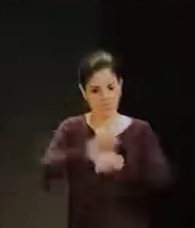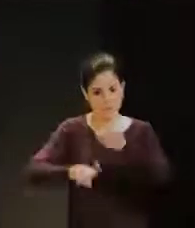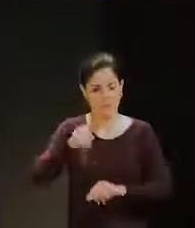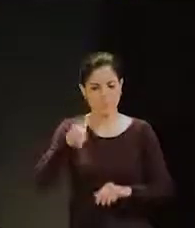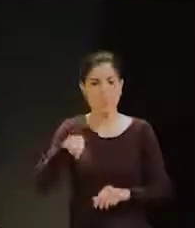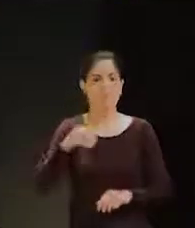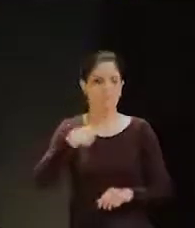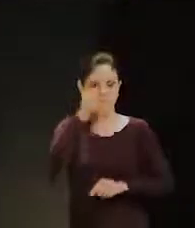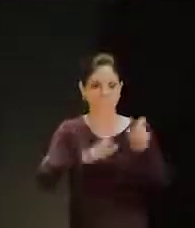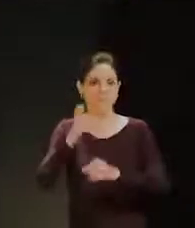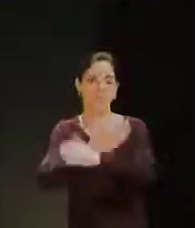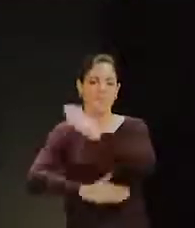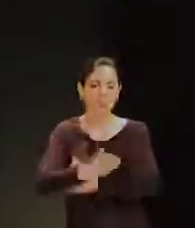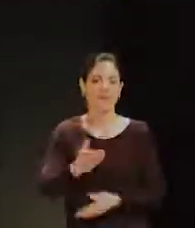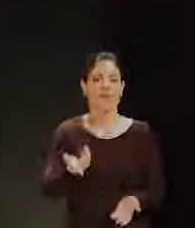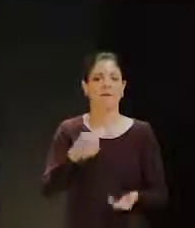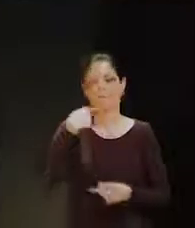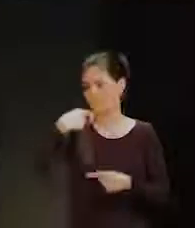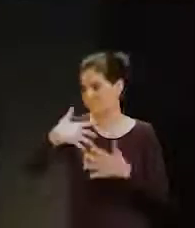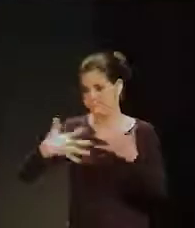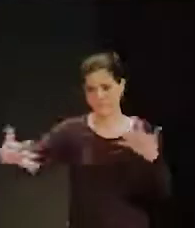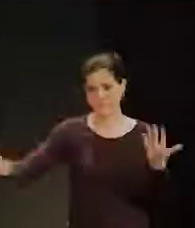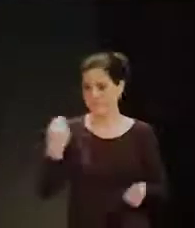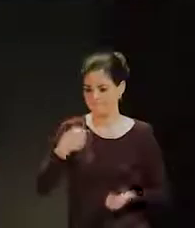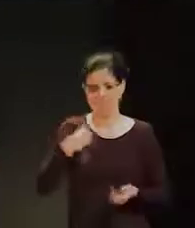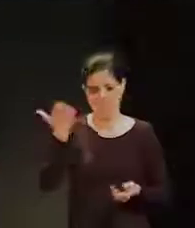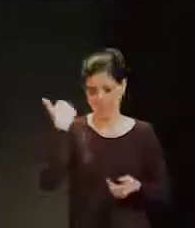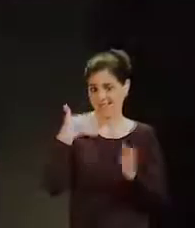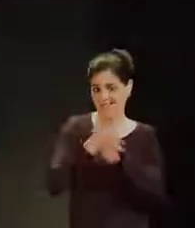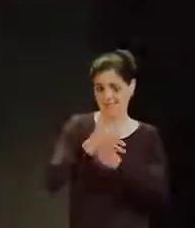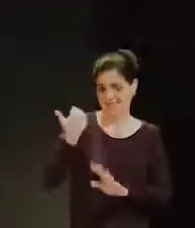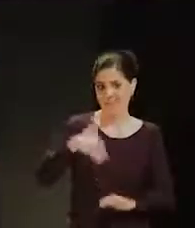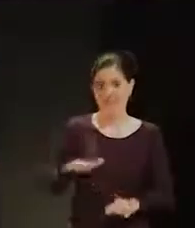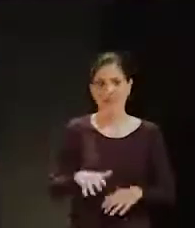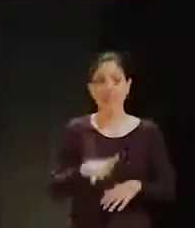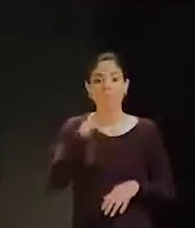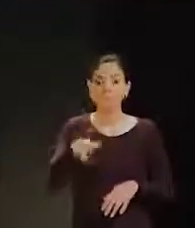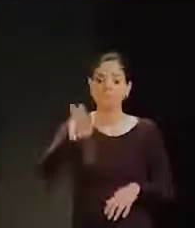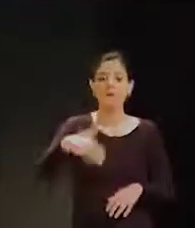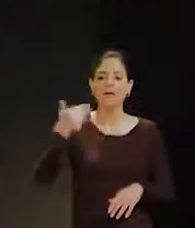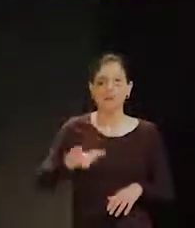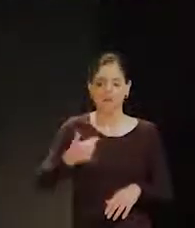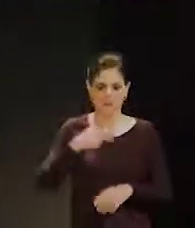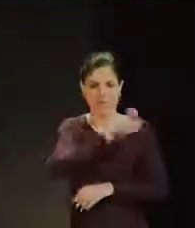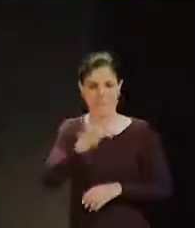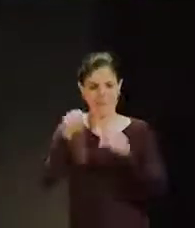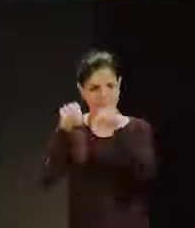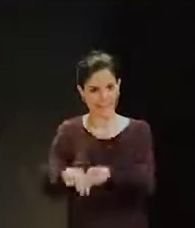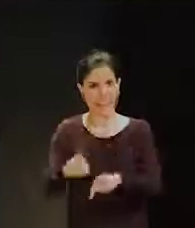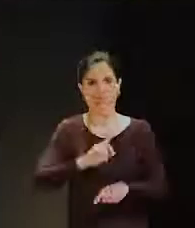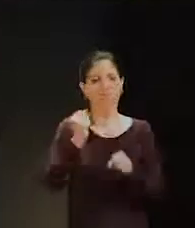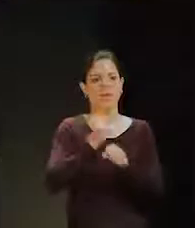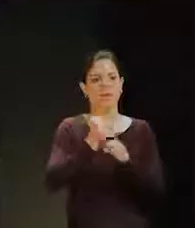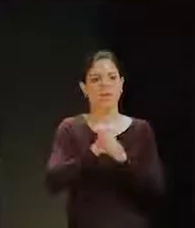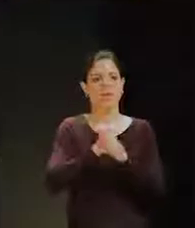de personas con discapacidad, bla, bla, bla, todo lo que decimos antes, ¿no? Y por eso es importante que yo esté en Italia, que no voy a